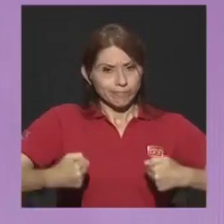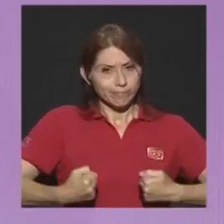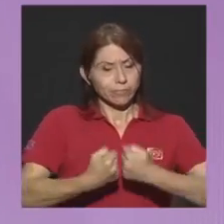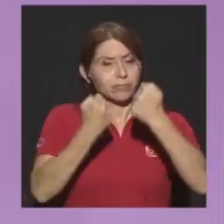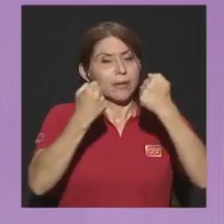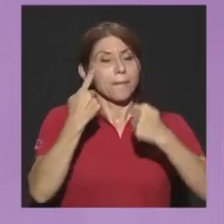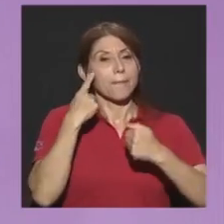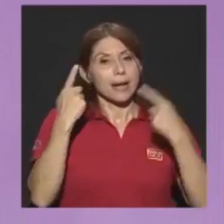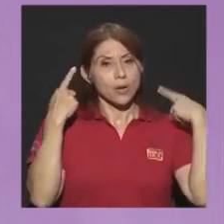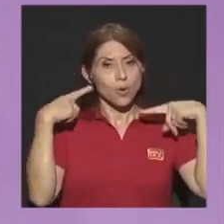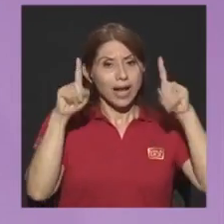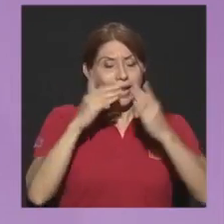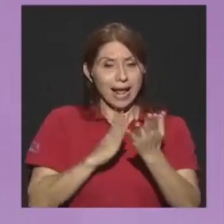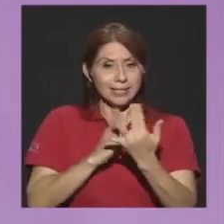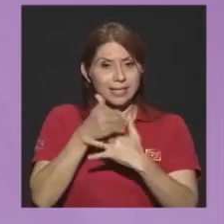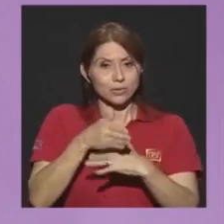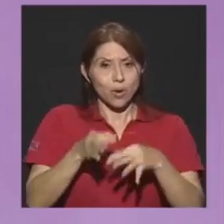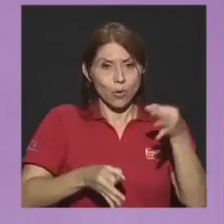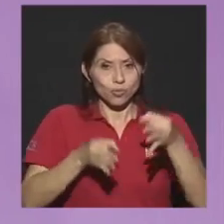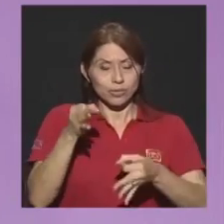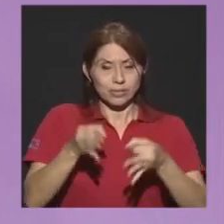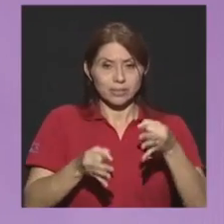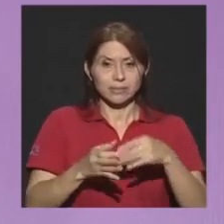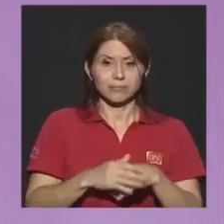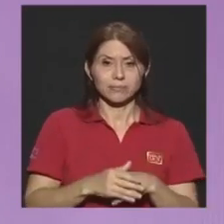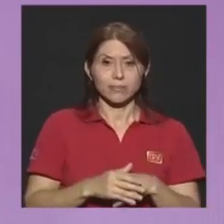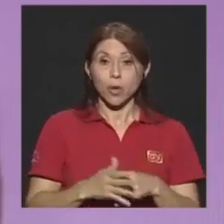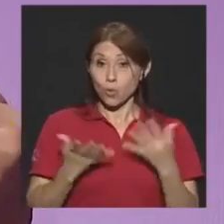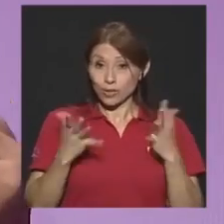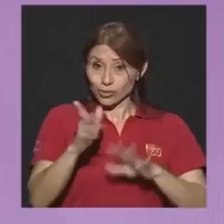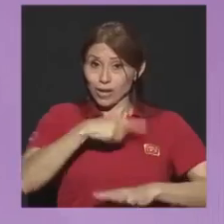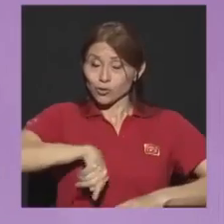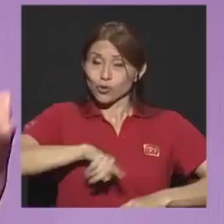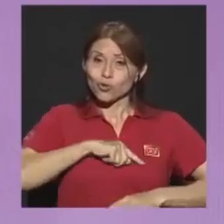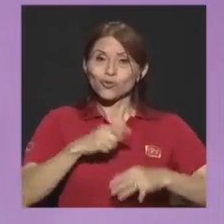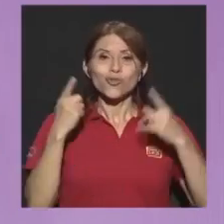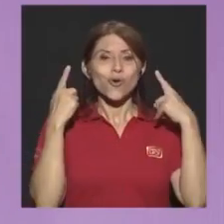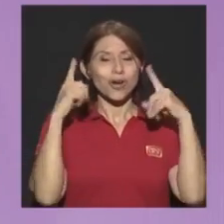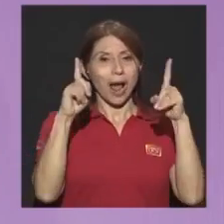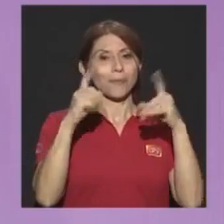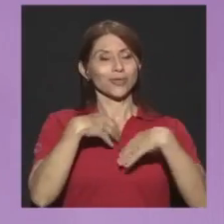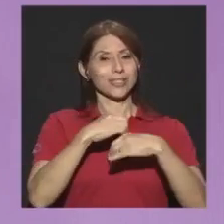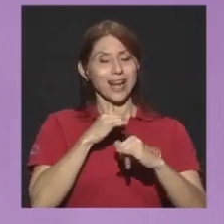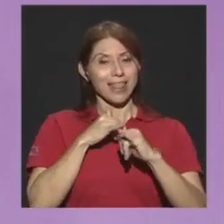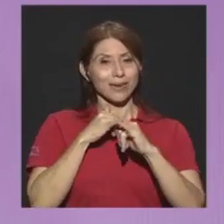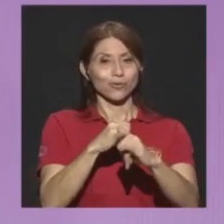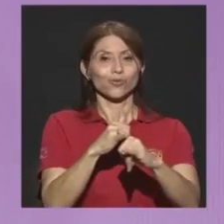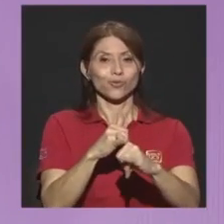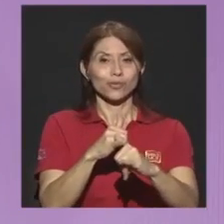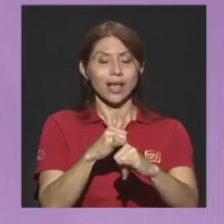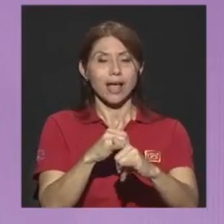vez que logramos la denuncia, también entramos en un proceso fuerte, ¿verdad?,